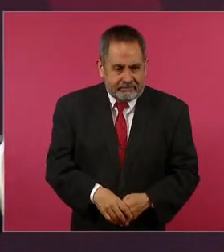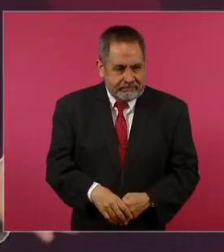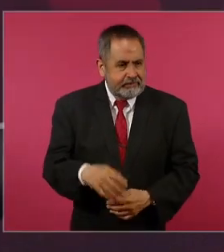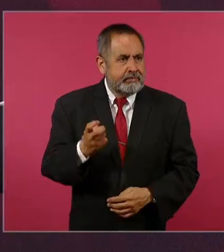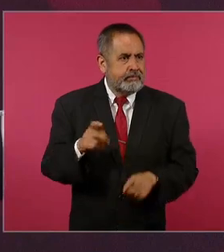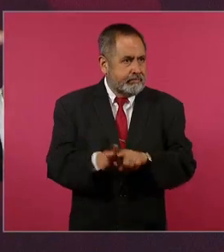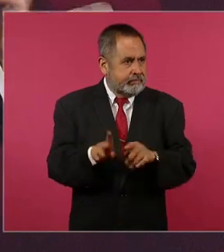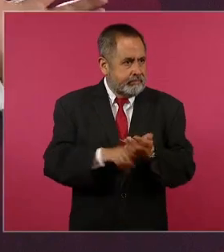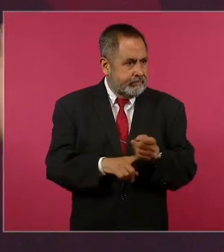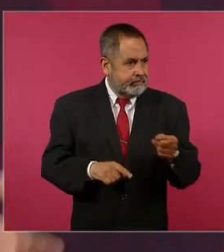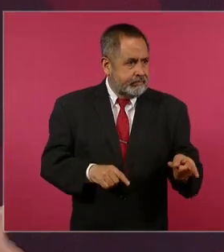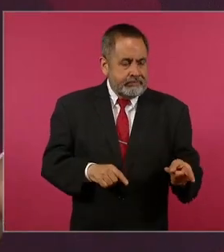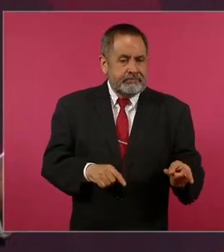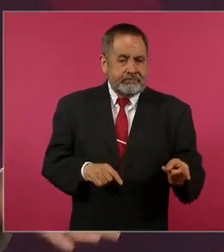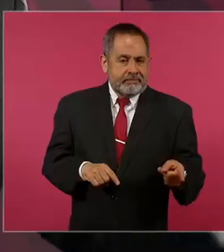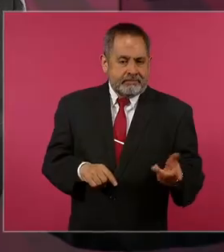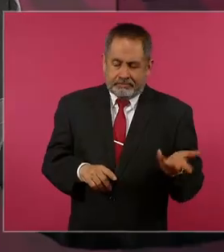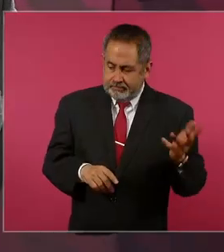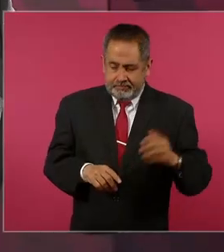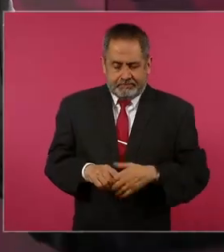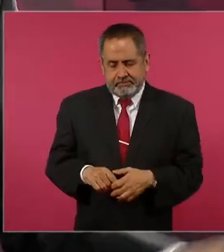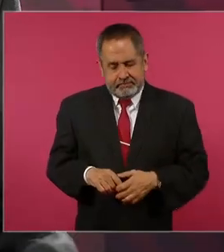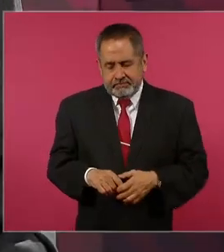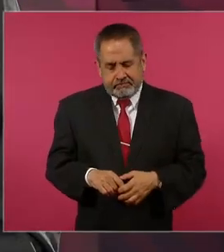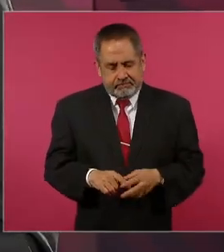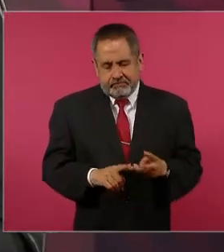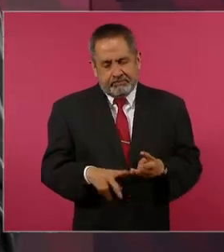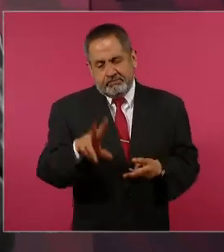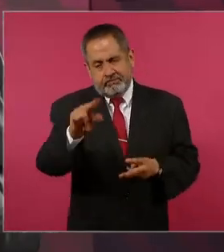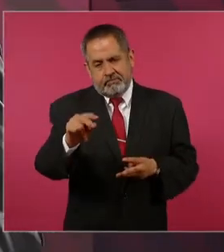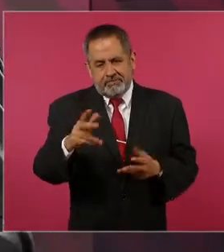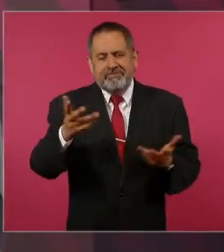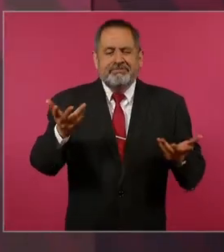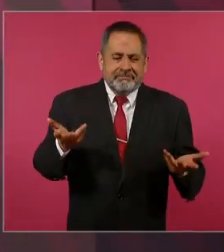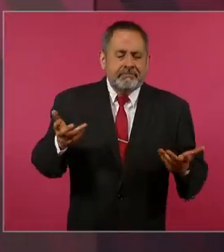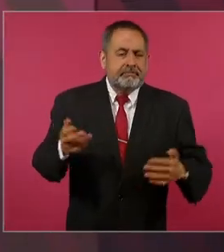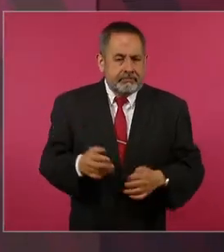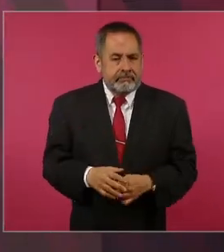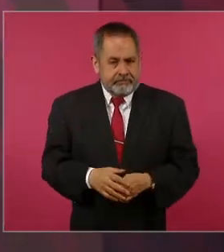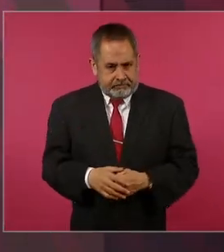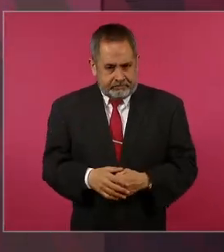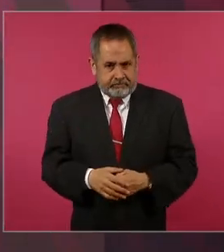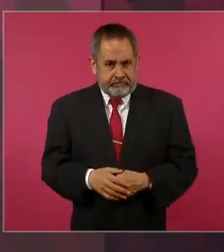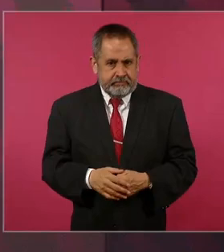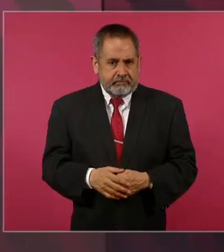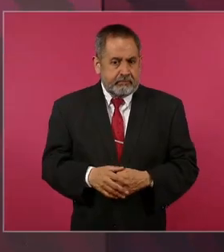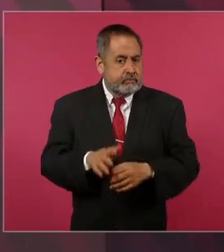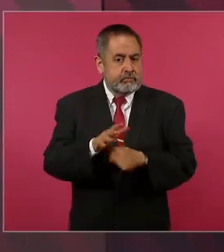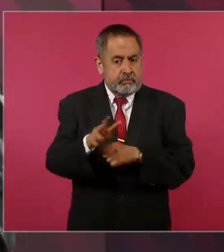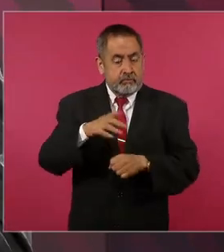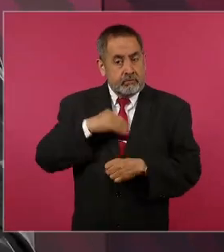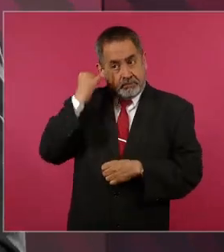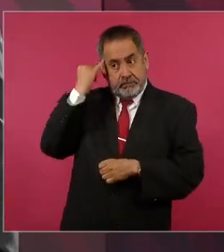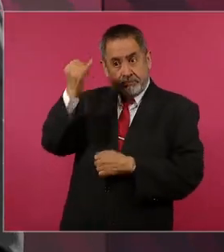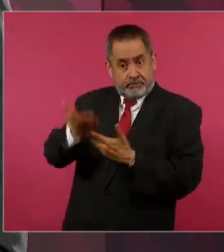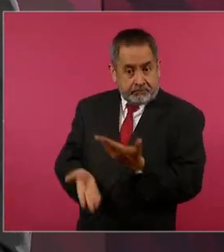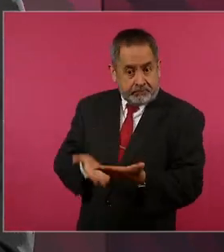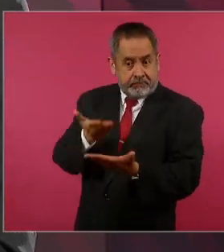Entonces, esa vía no. Entonces, ¿cuál es la que yo